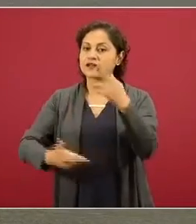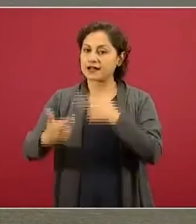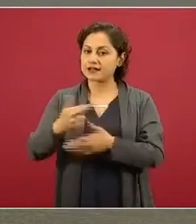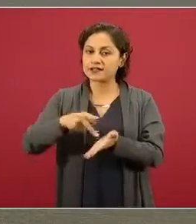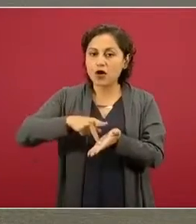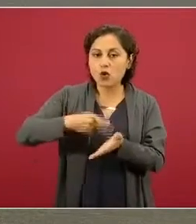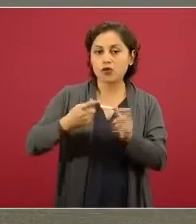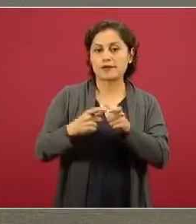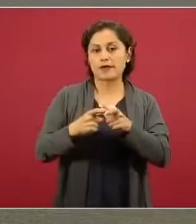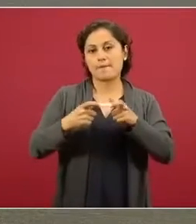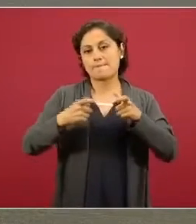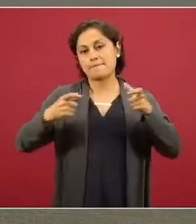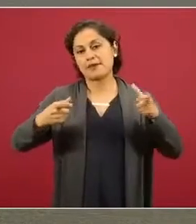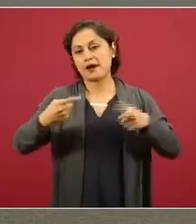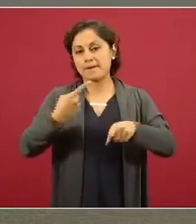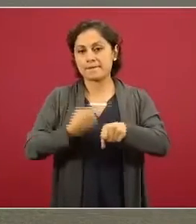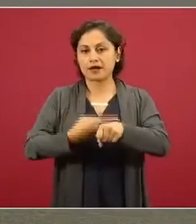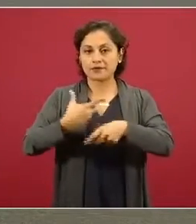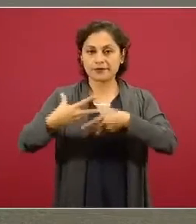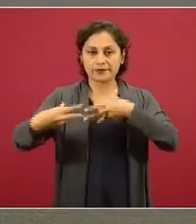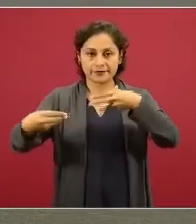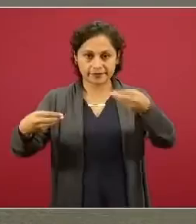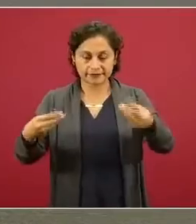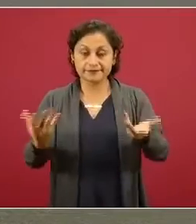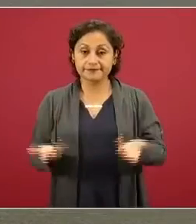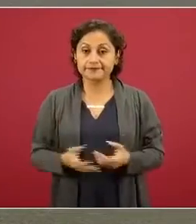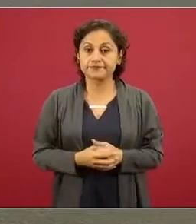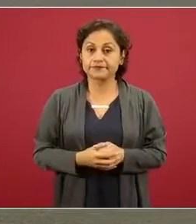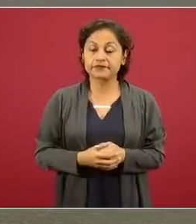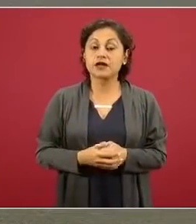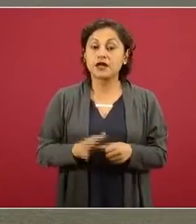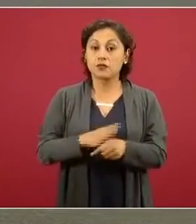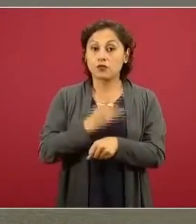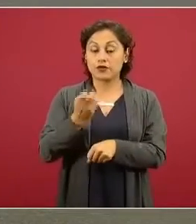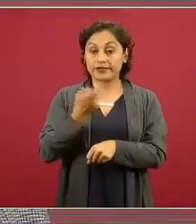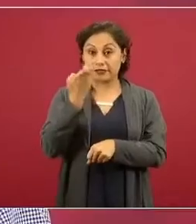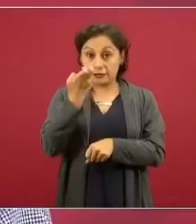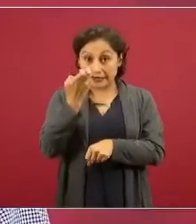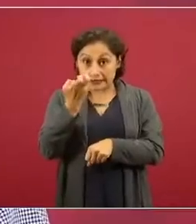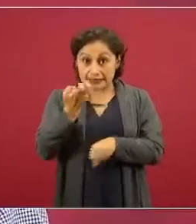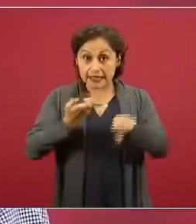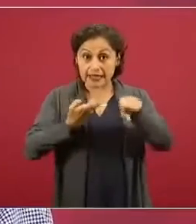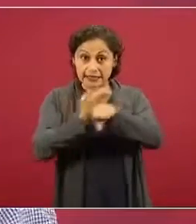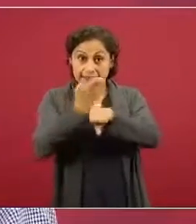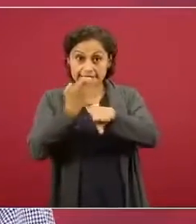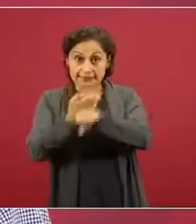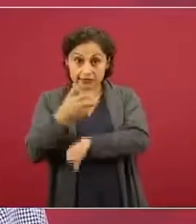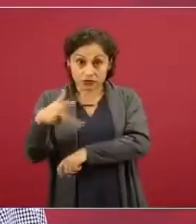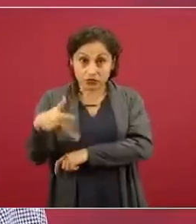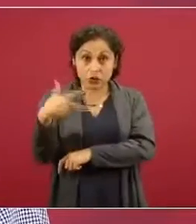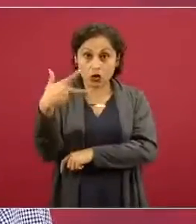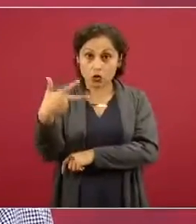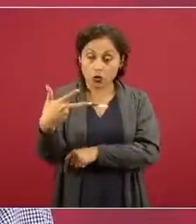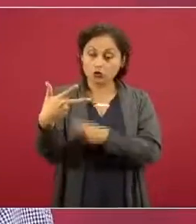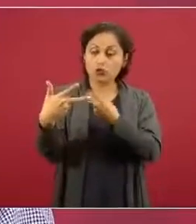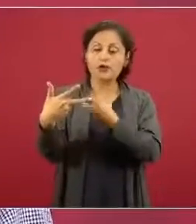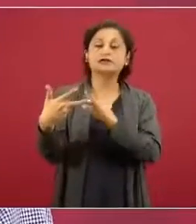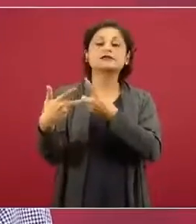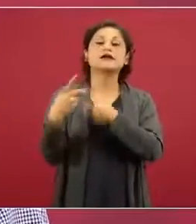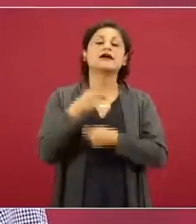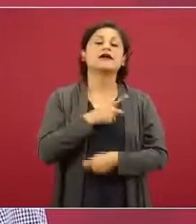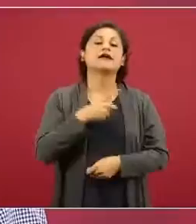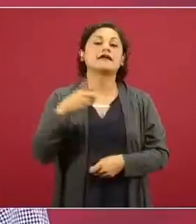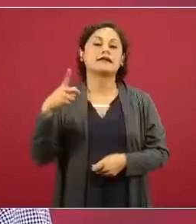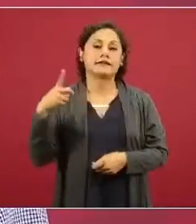tanto la importancia de que en estas entidades todavía tenemos muchas posibilidades de